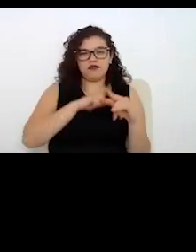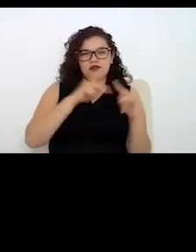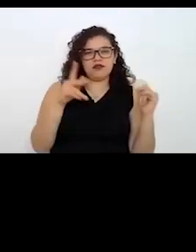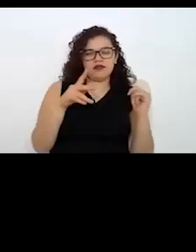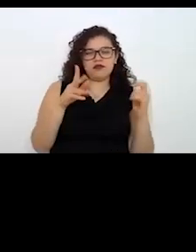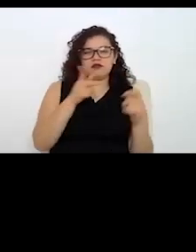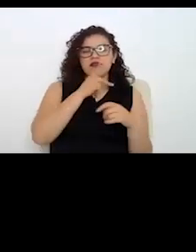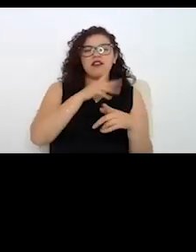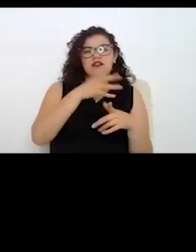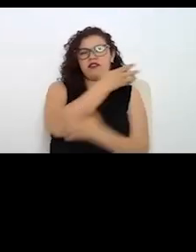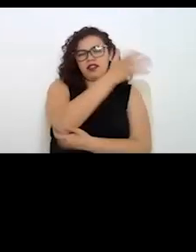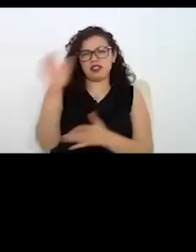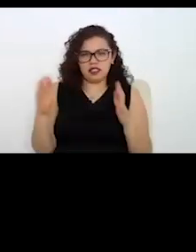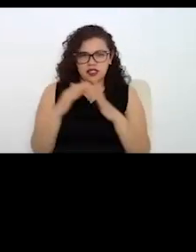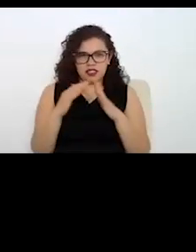sea.